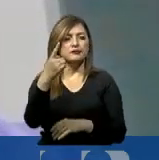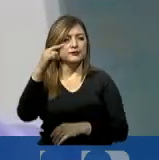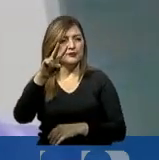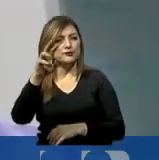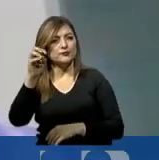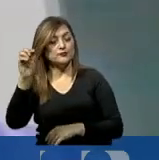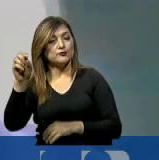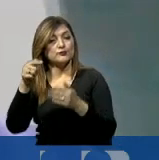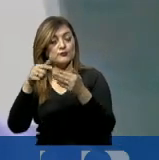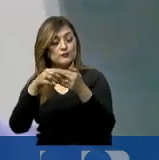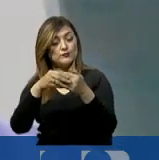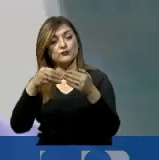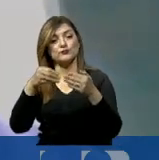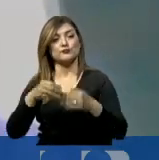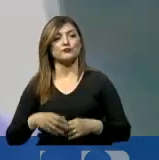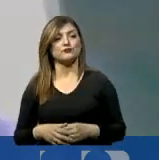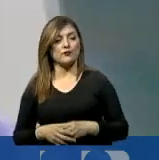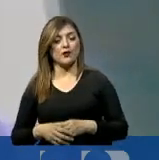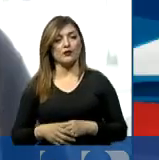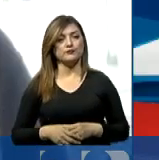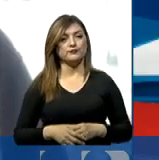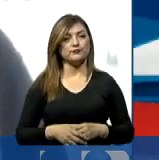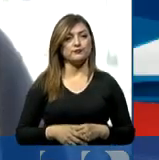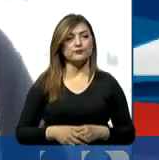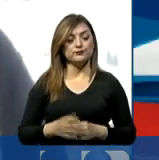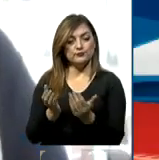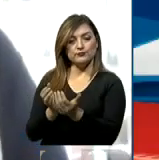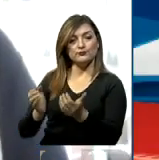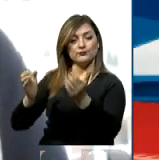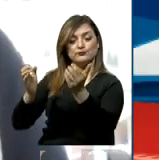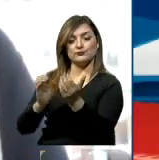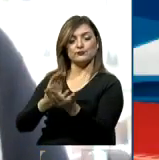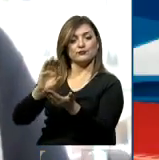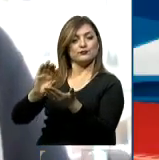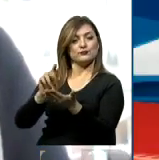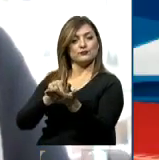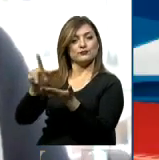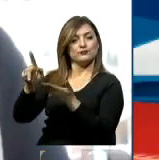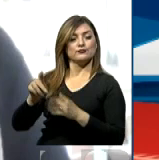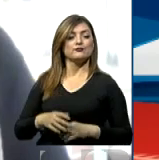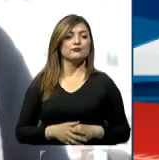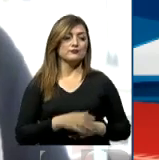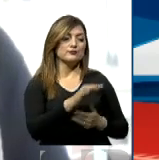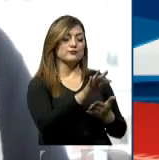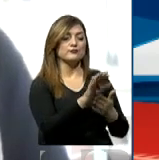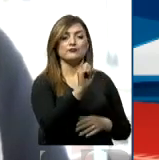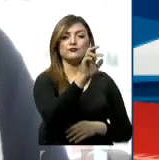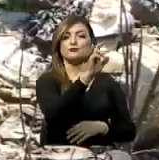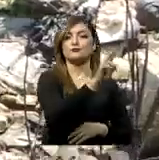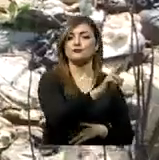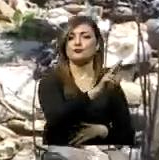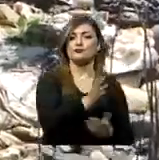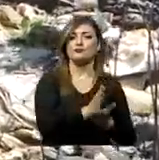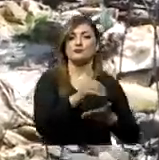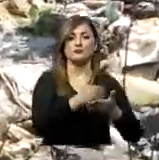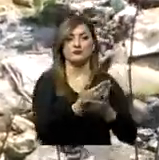doscientos mil dólares que son ingresos para elegirse marcillo explica que en ese cantón ubicado al suroriente de quito no es viable